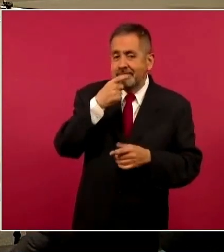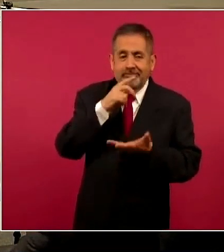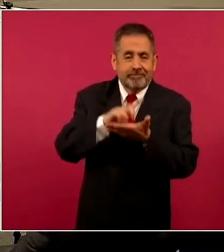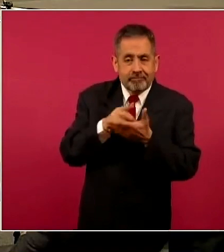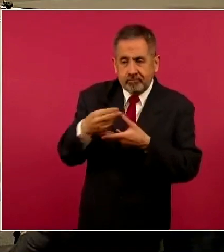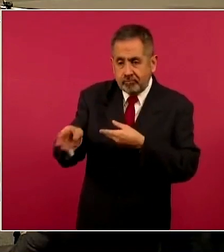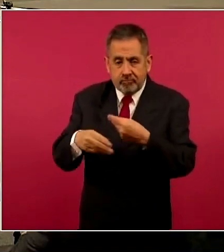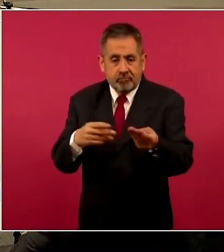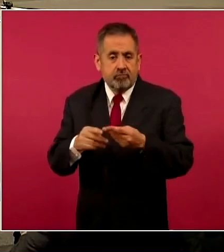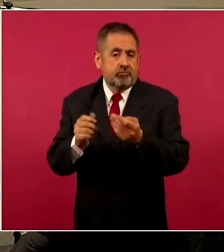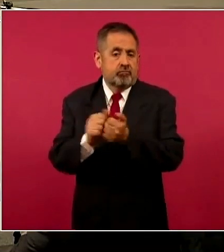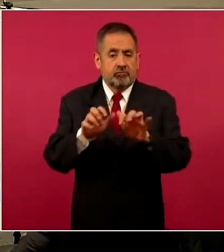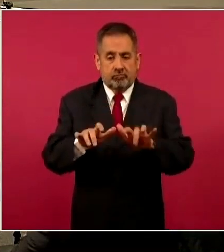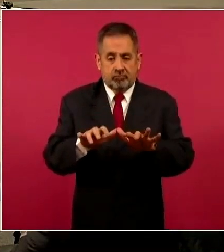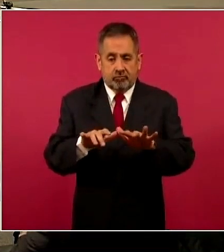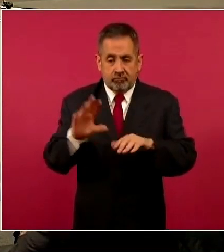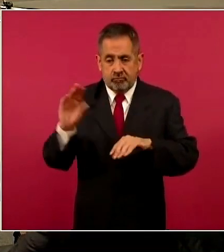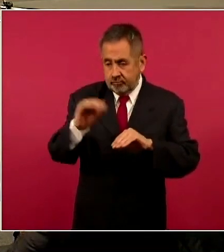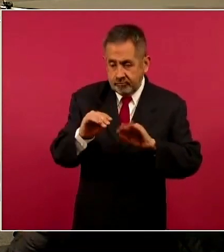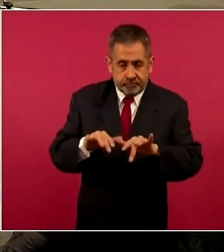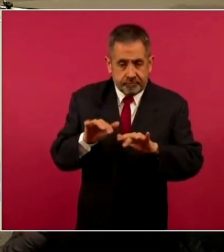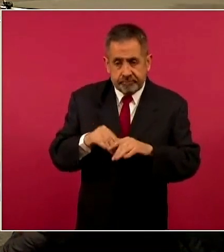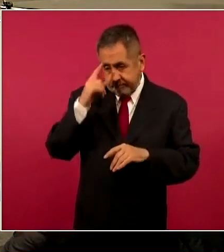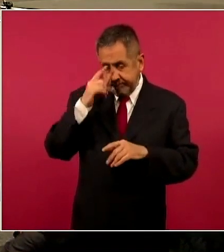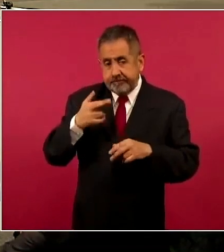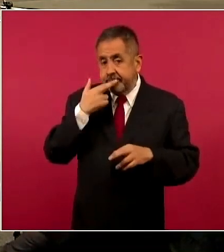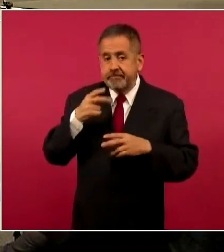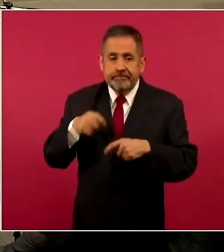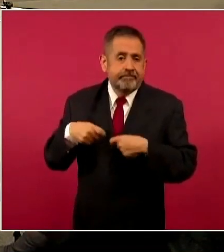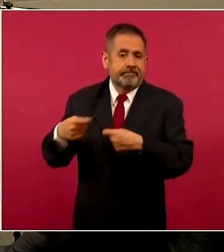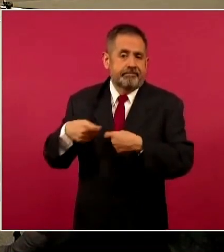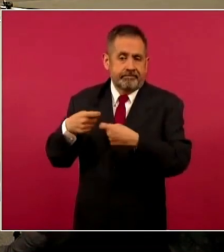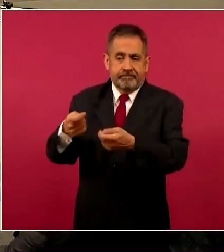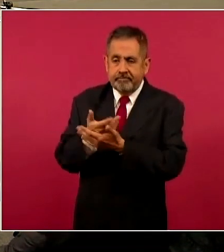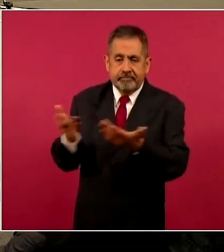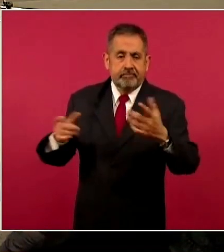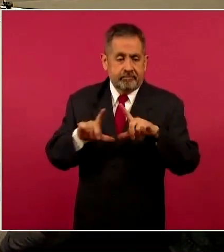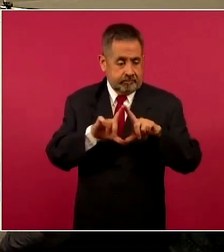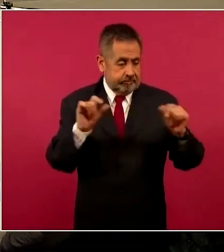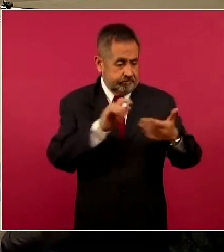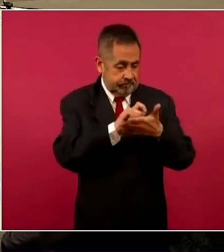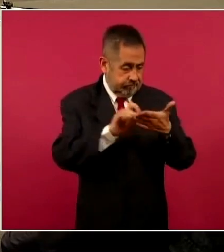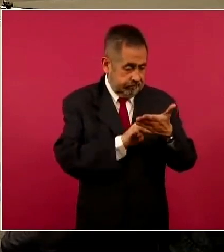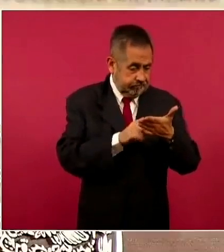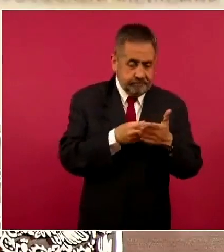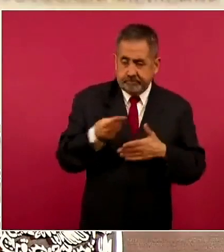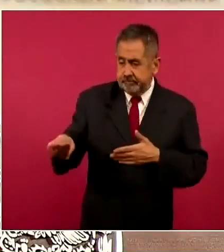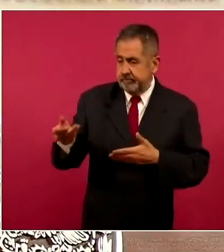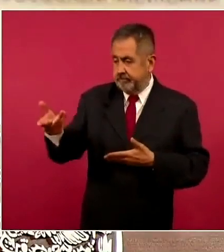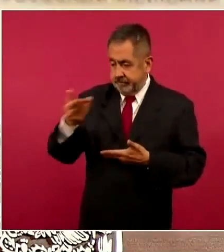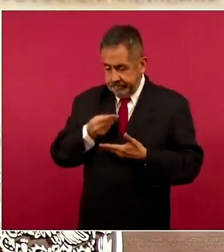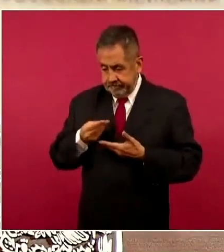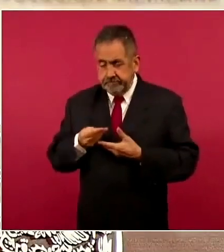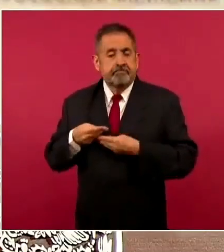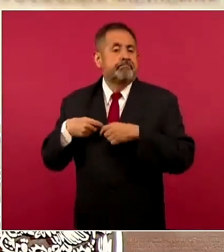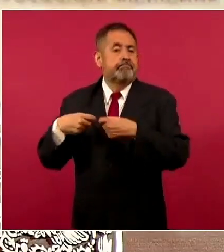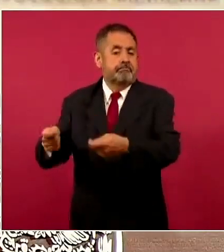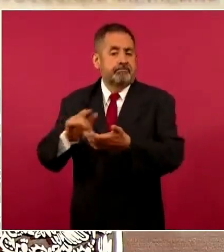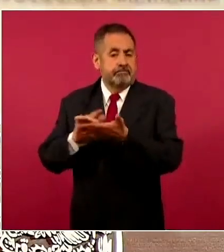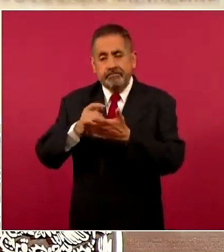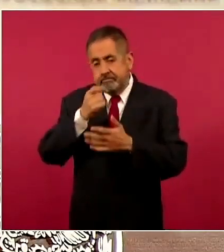sistema, significa mejorar la cantidad de medicamentos y de recetas que se surten de manera eficiente. Esto